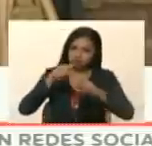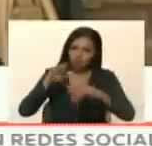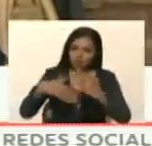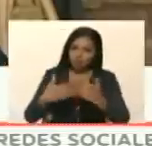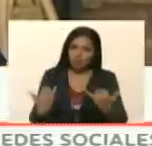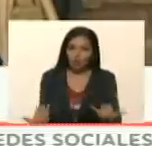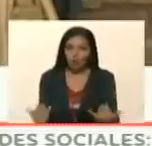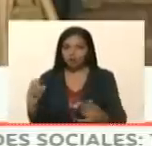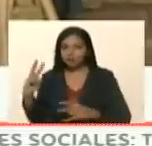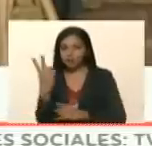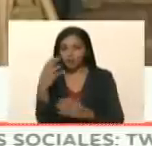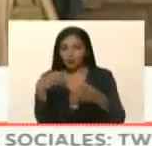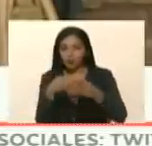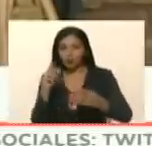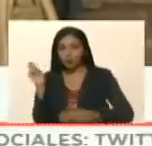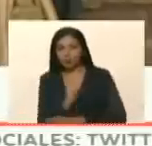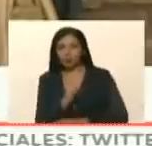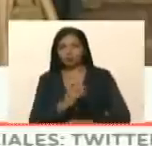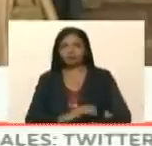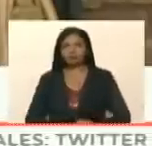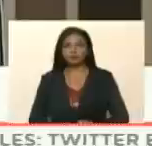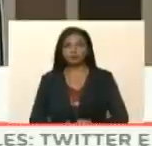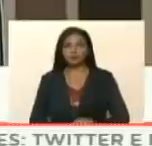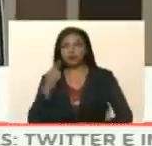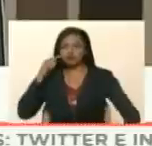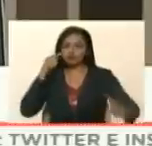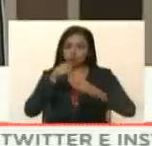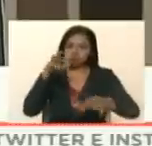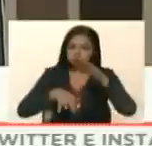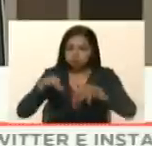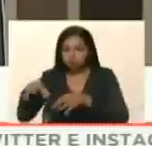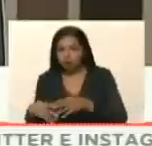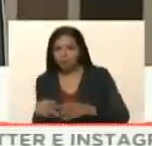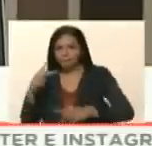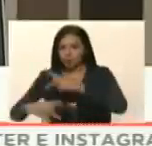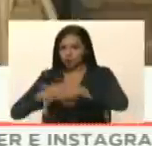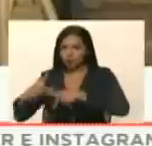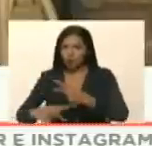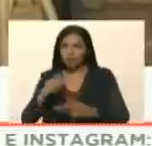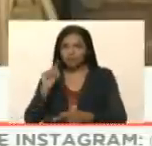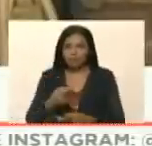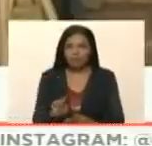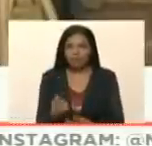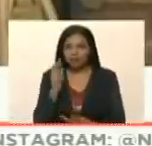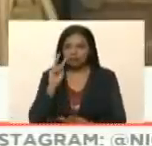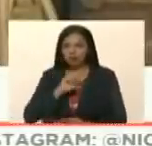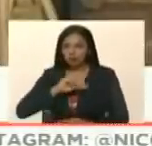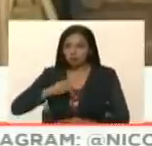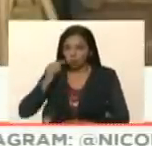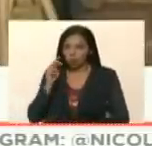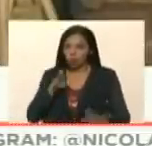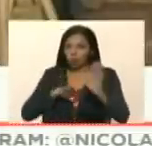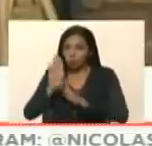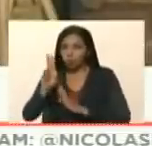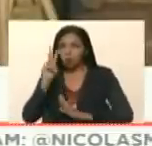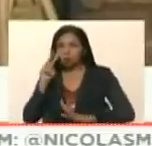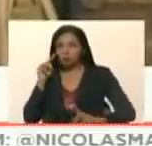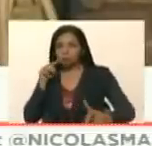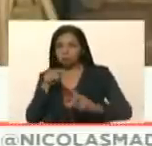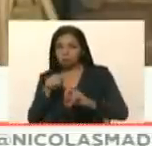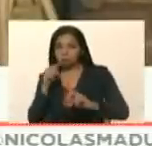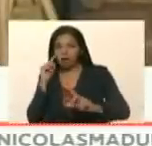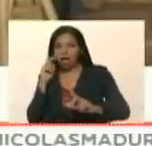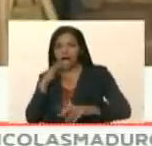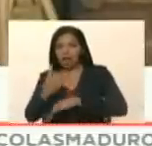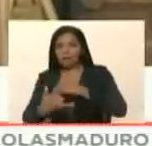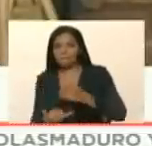de este segundo semestre, las metas de siembra, las metas de producción. Para nosotros avanzar en el